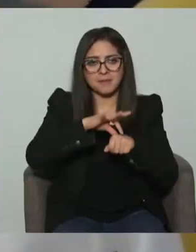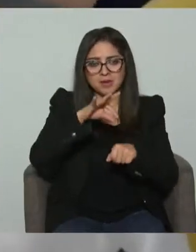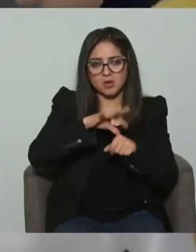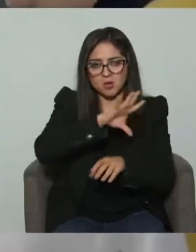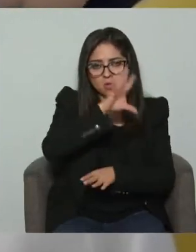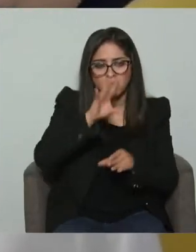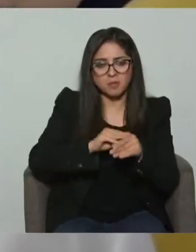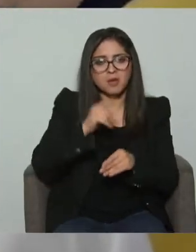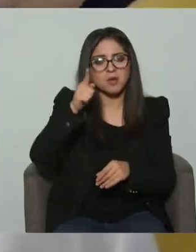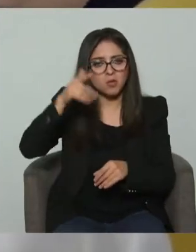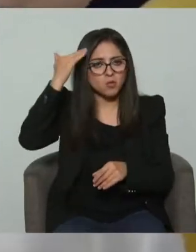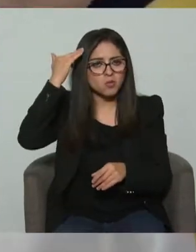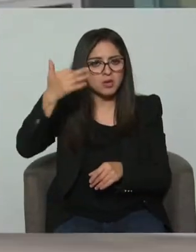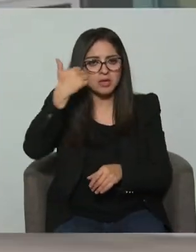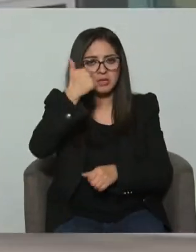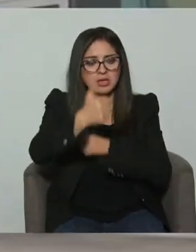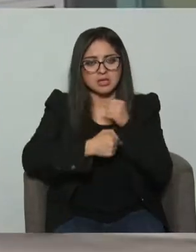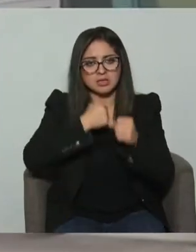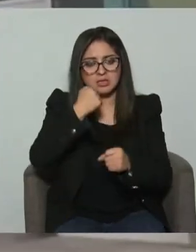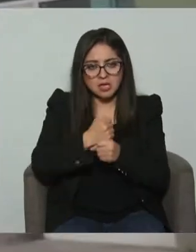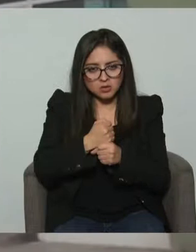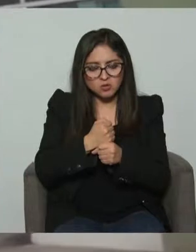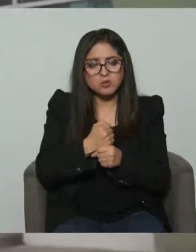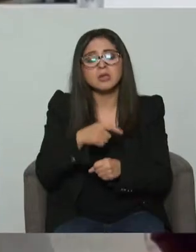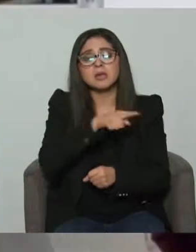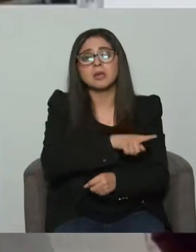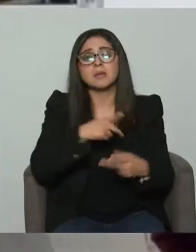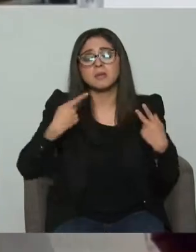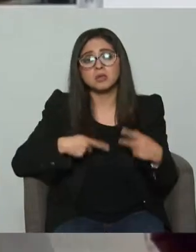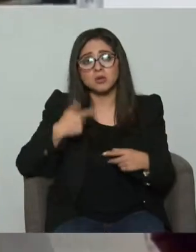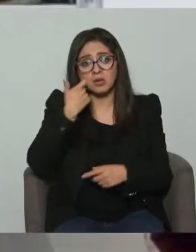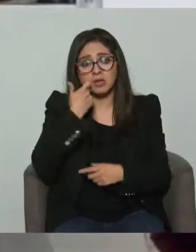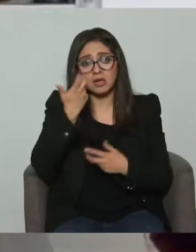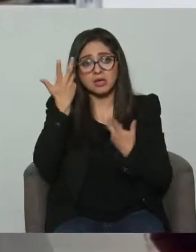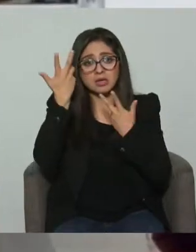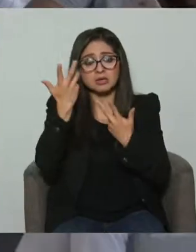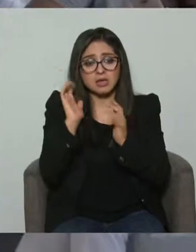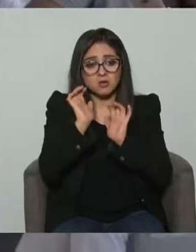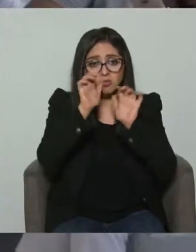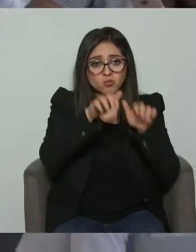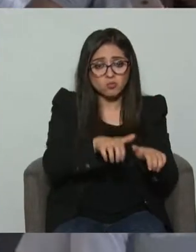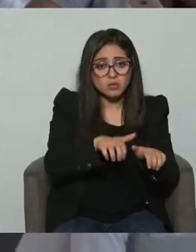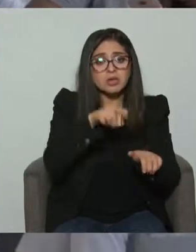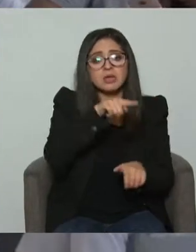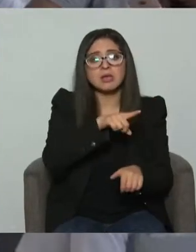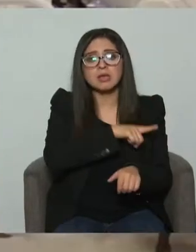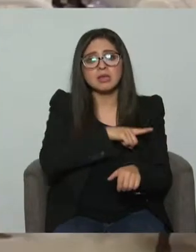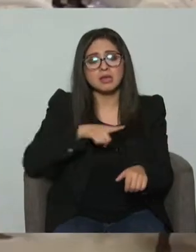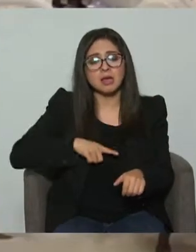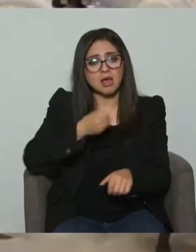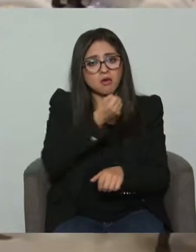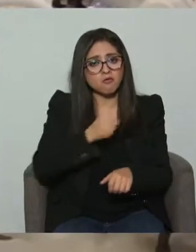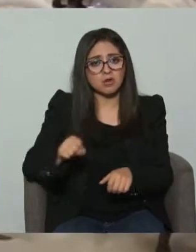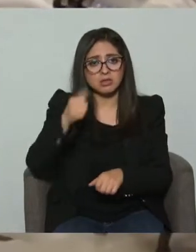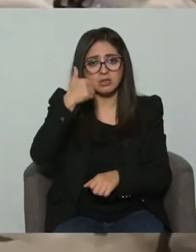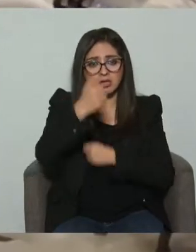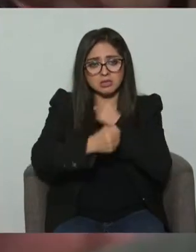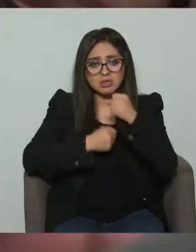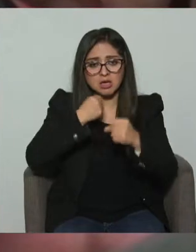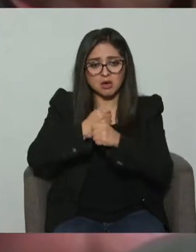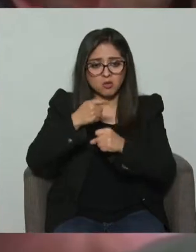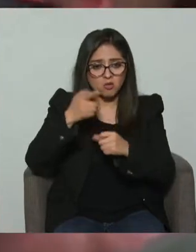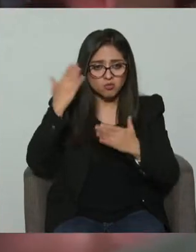una duración de 6 años. Quienes aspiren a ingresar pues deben de saber que serán 6 años de